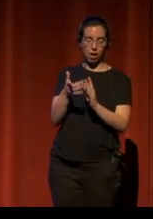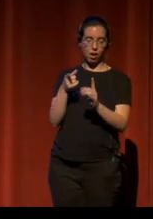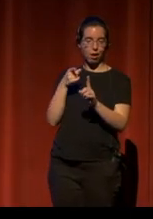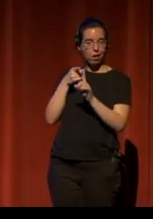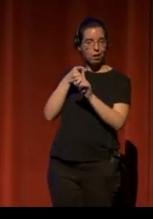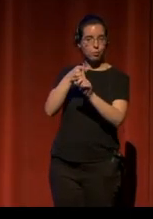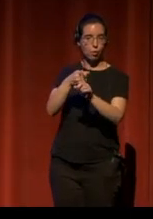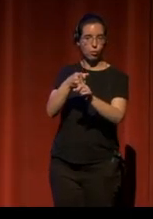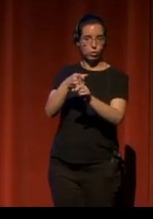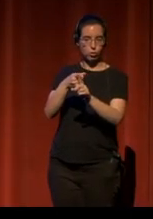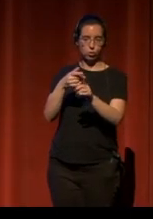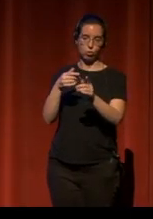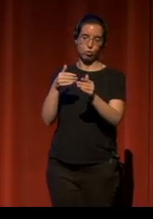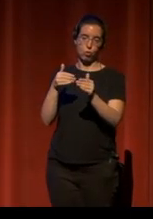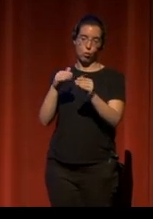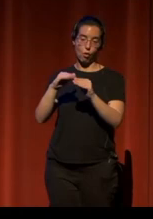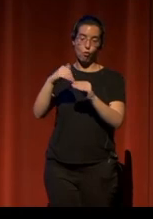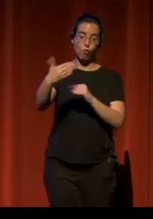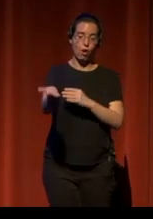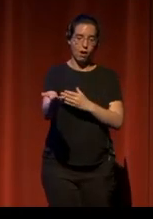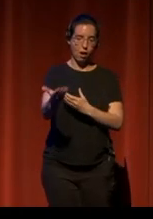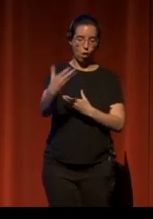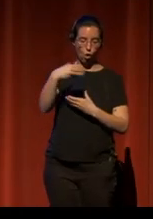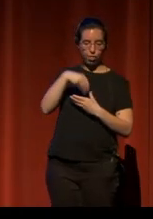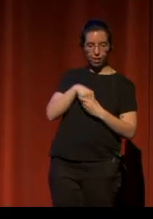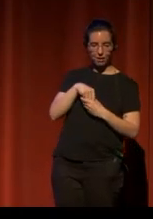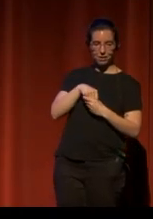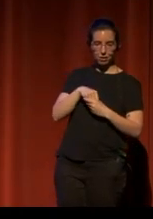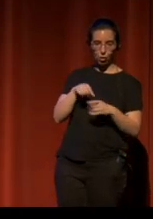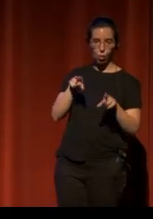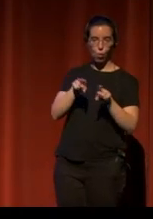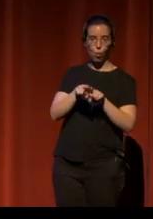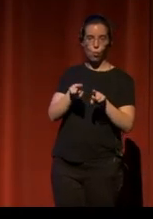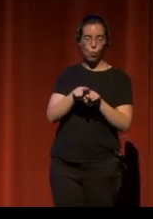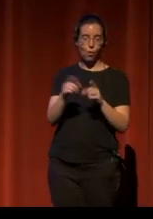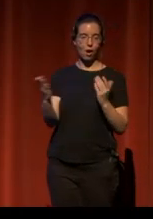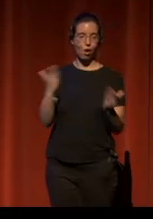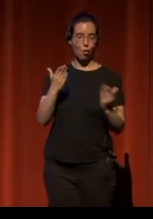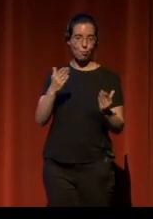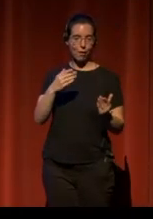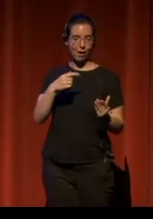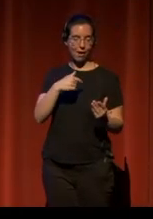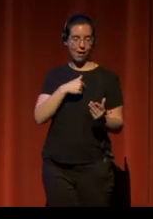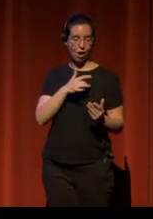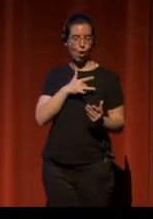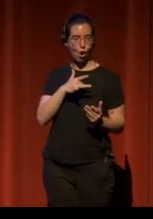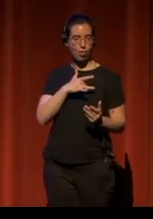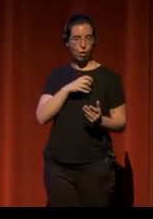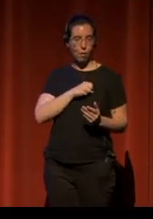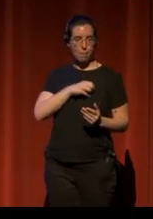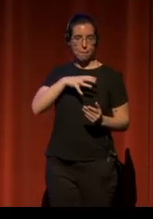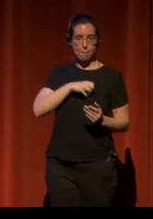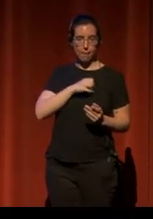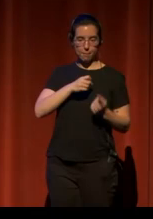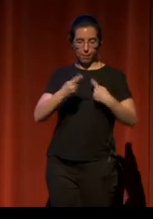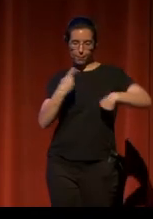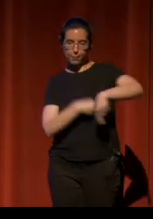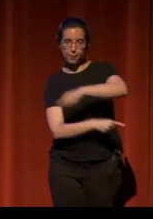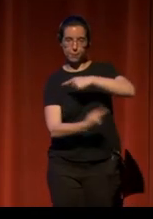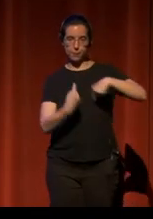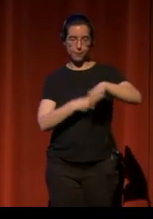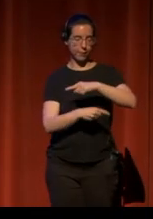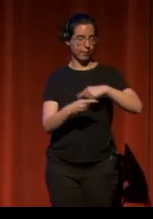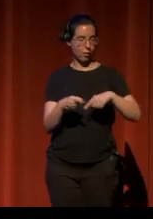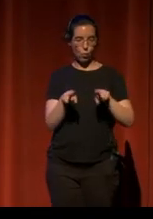hacia fuera y hacia dentro no un poco como ese latido del corazón no que coge la sangre y la vuelve a distribuir eh de forma